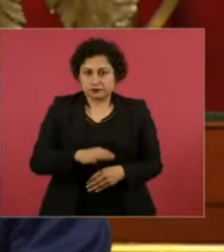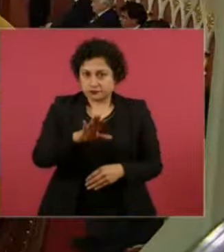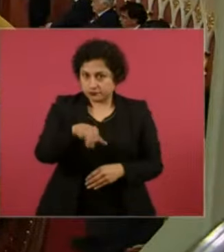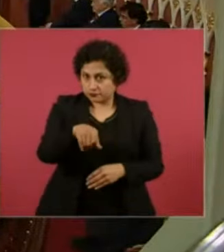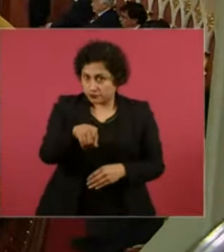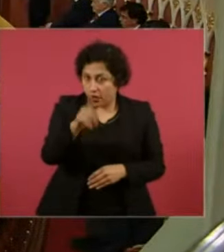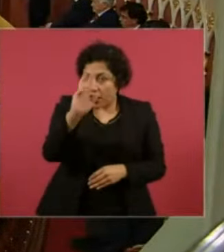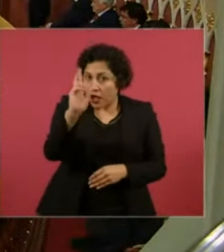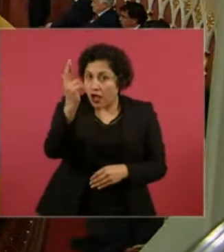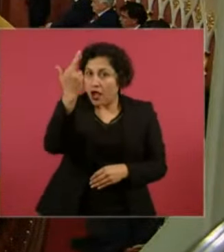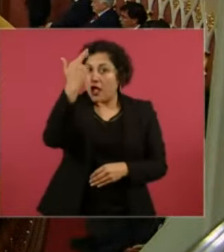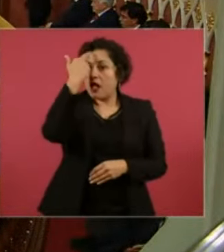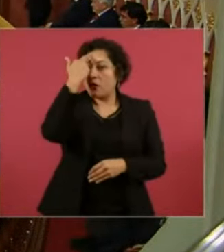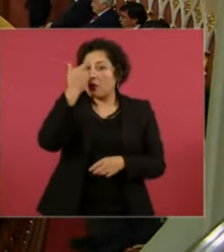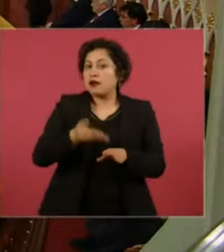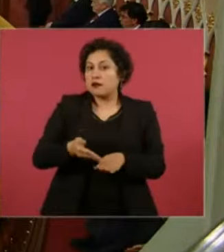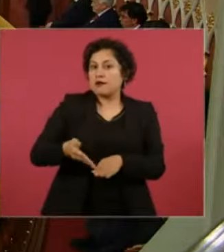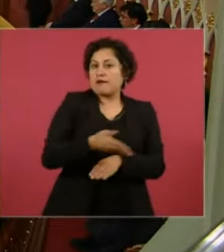de